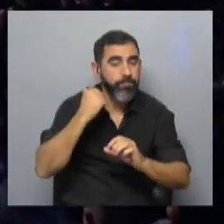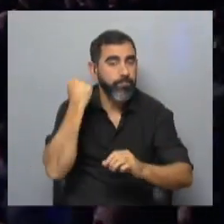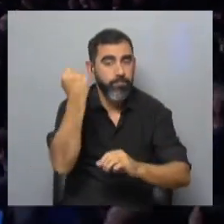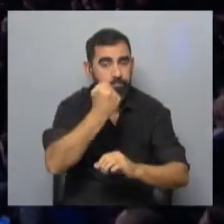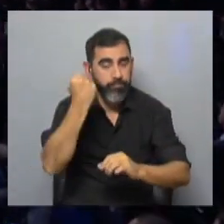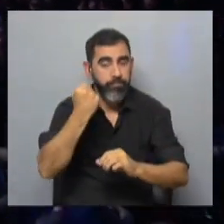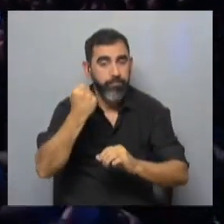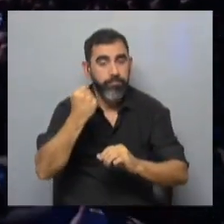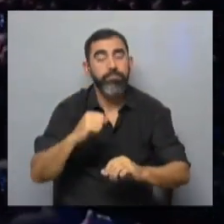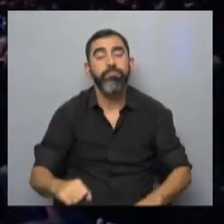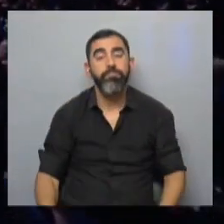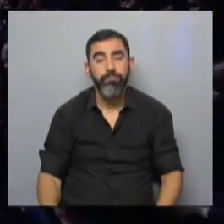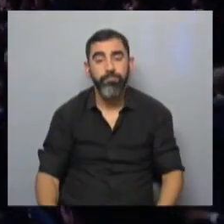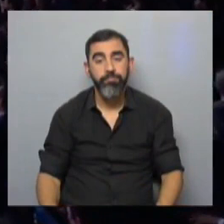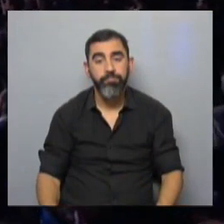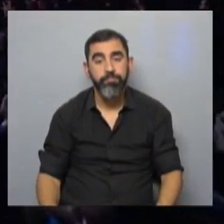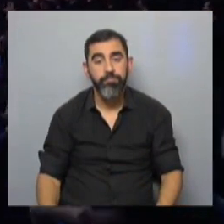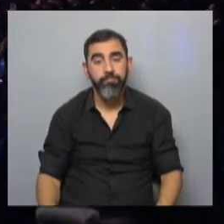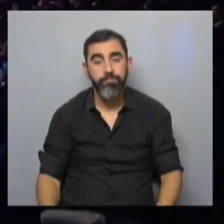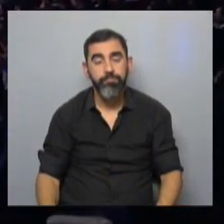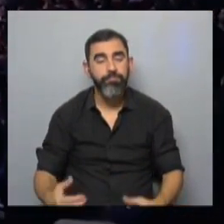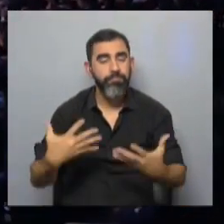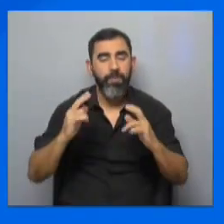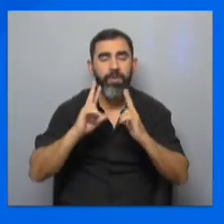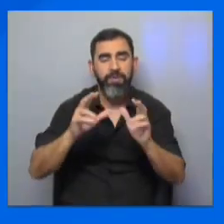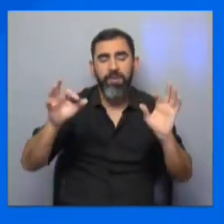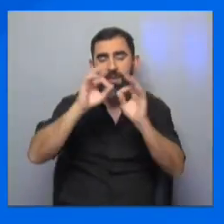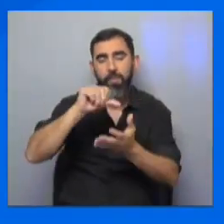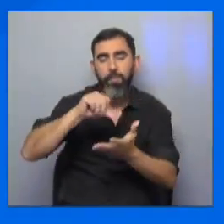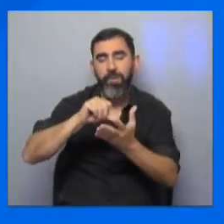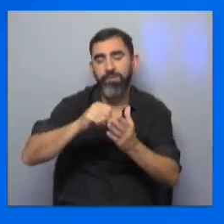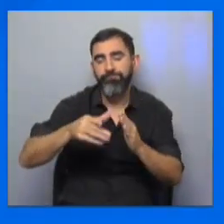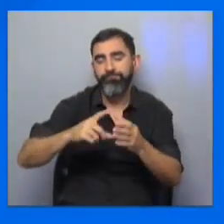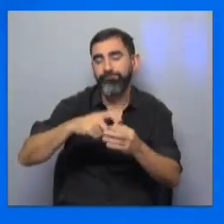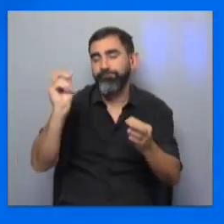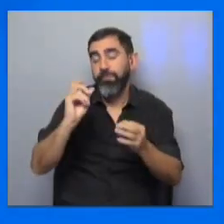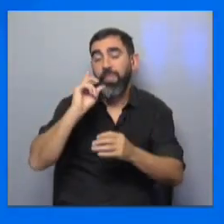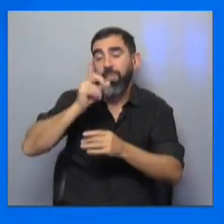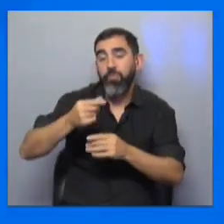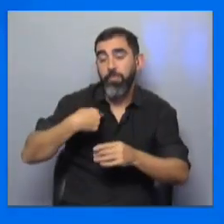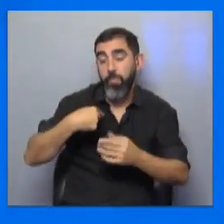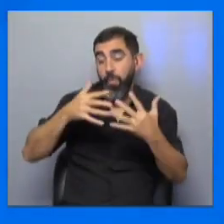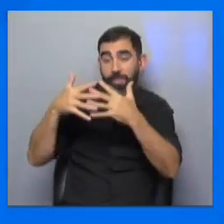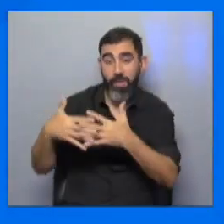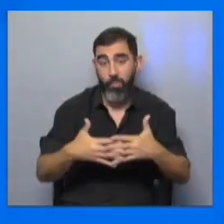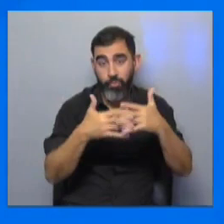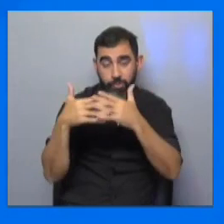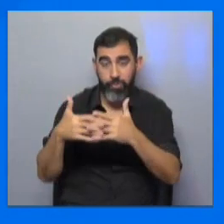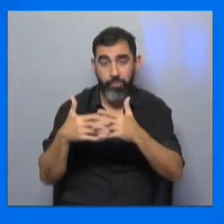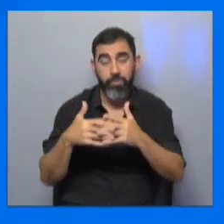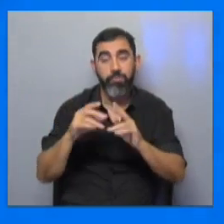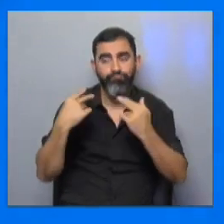y medidas ambiciosas. Si bien evitó referirse a los países excluidos por decisión propia de Estados Unidos y a